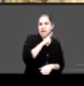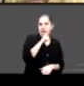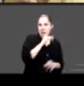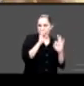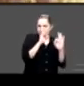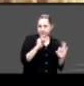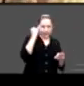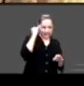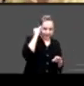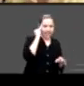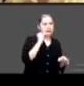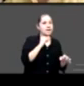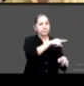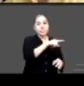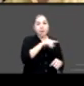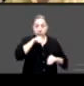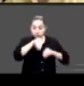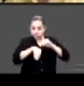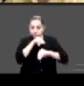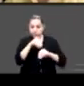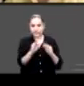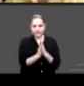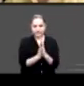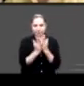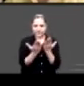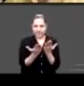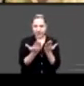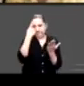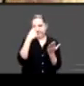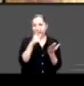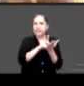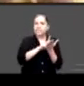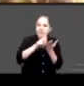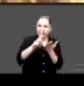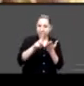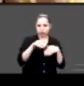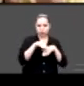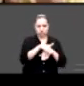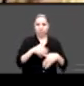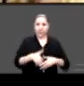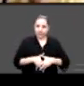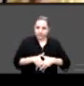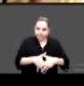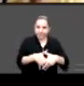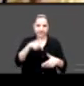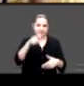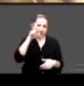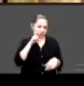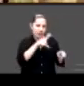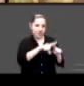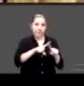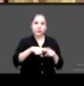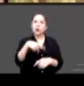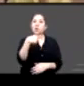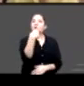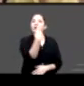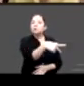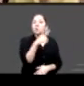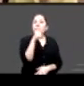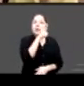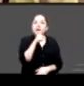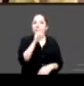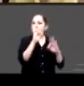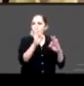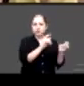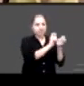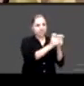y reproductivos en la lengua que ellos hablan. Es muy importante esos pequeños esfuerzos. Ellos hacen dibujos, hacen